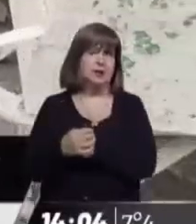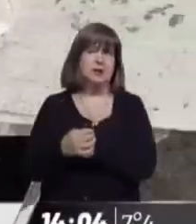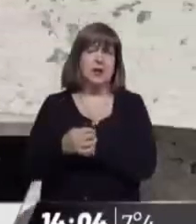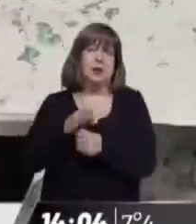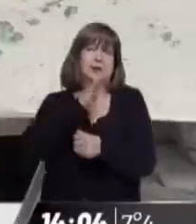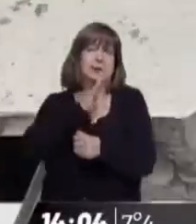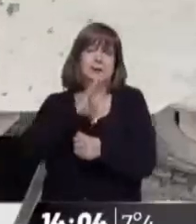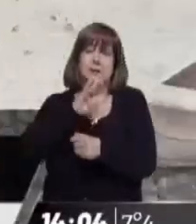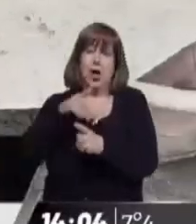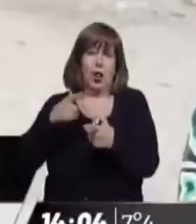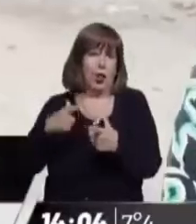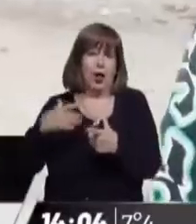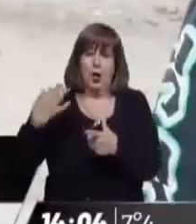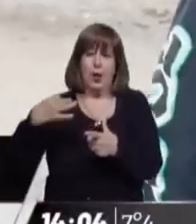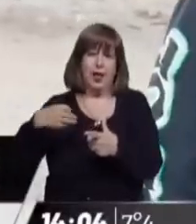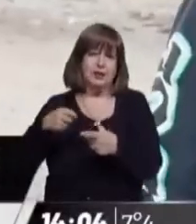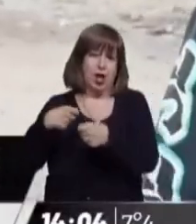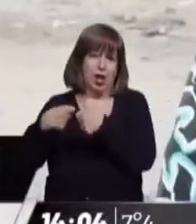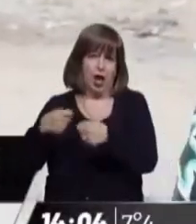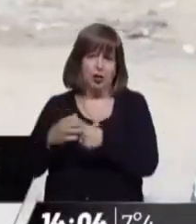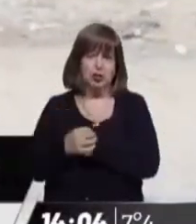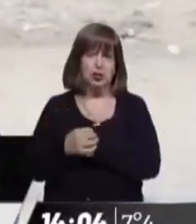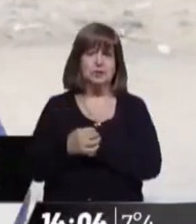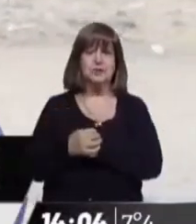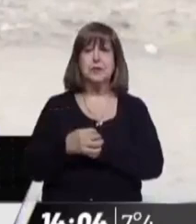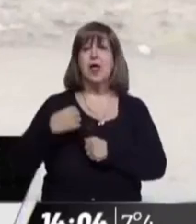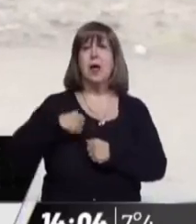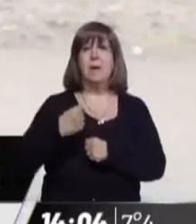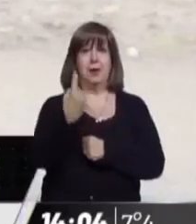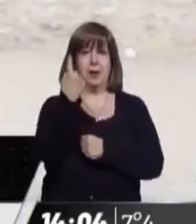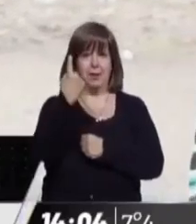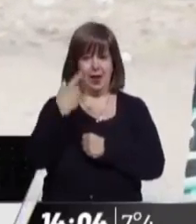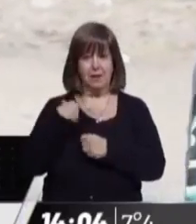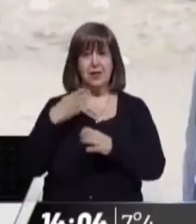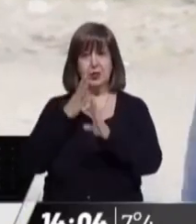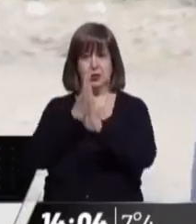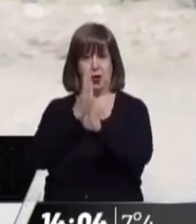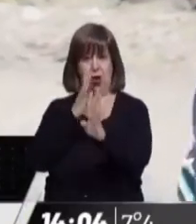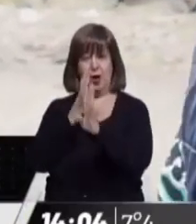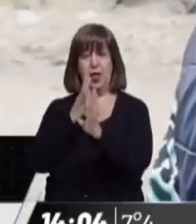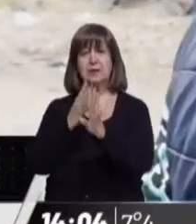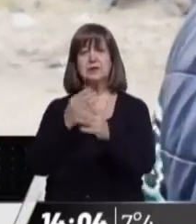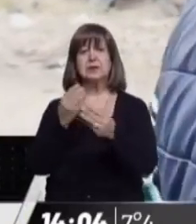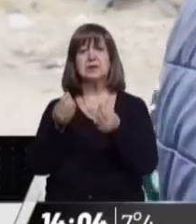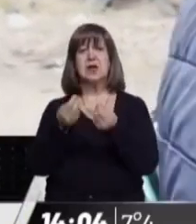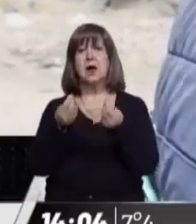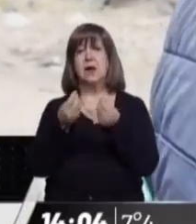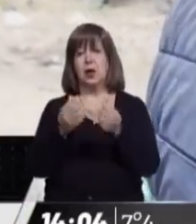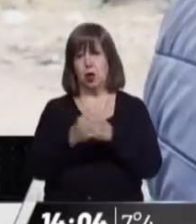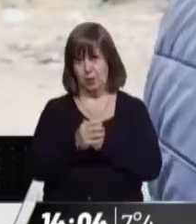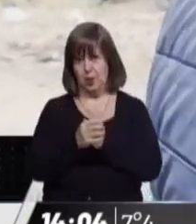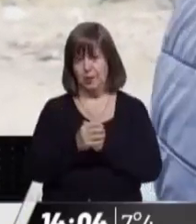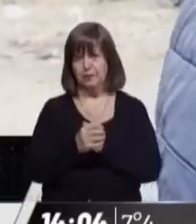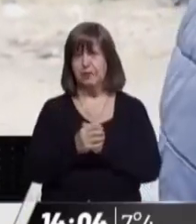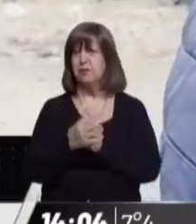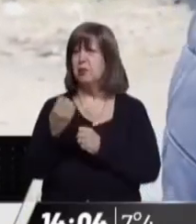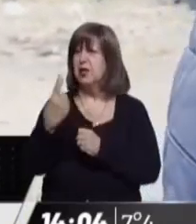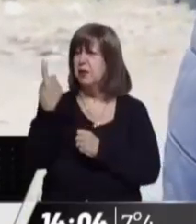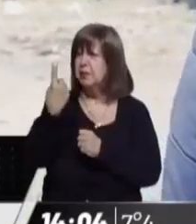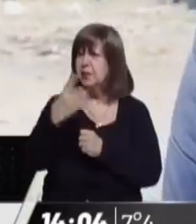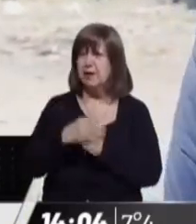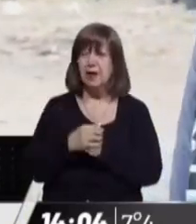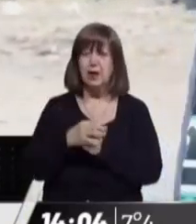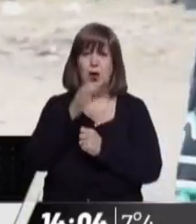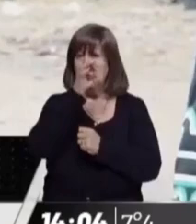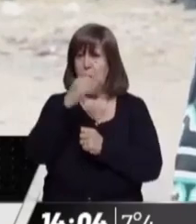tienen que ir. Obligado, pues. Primera vez que lo vengo a cara a comprar y quiero ver ahí cómo va. ¿Por qué la primera vez? Porque